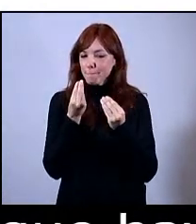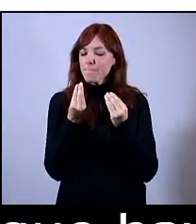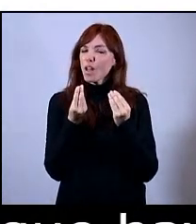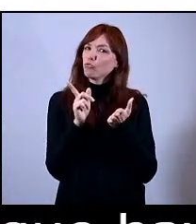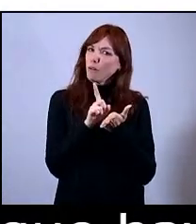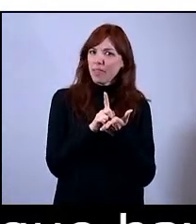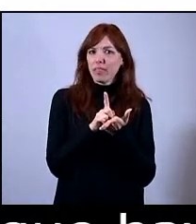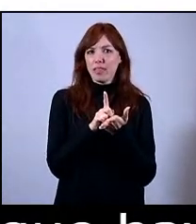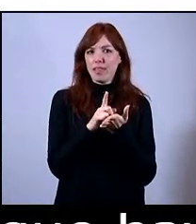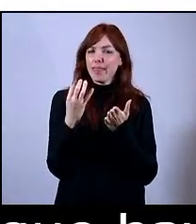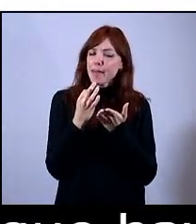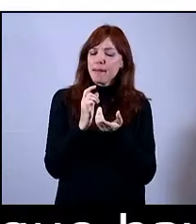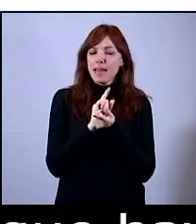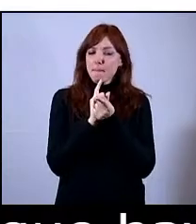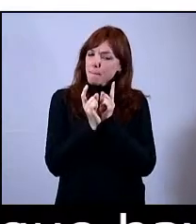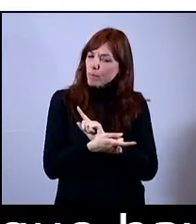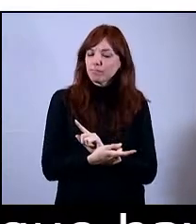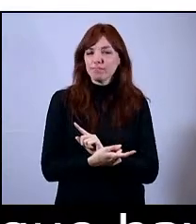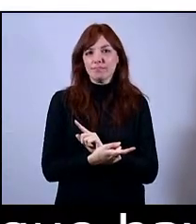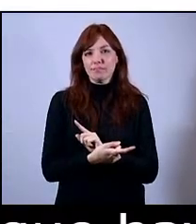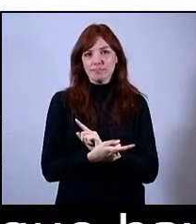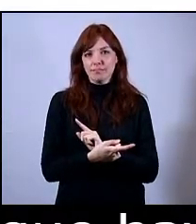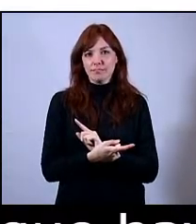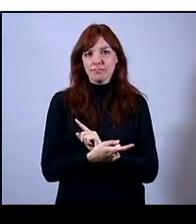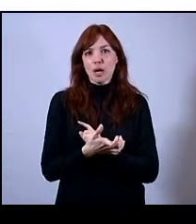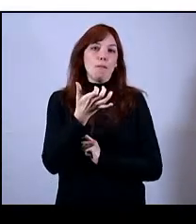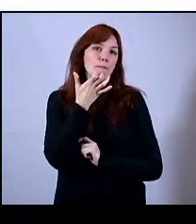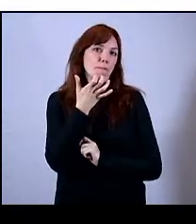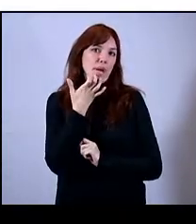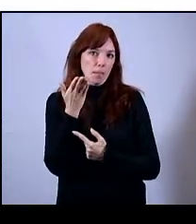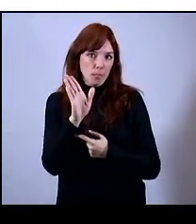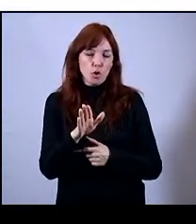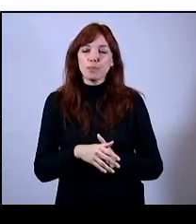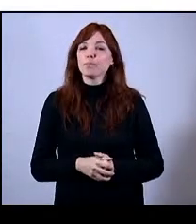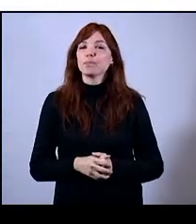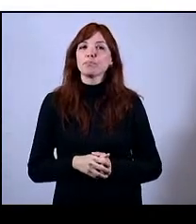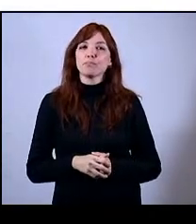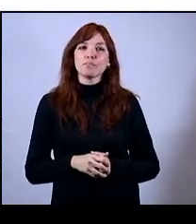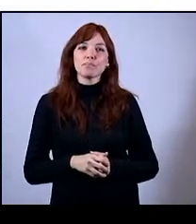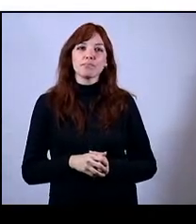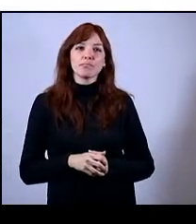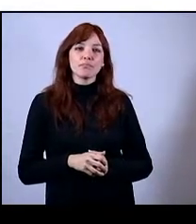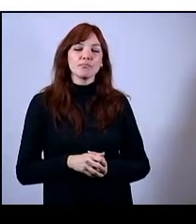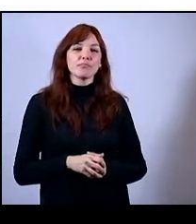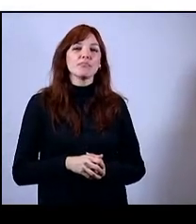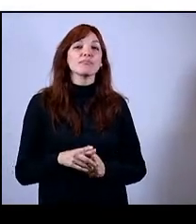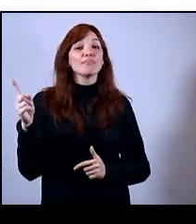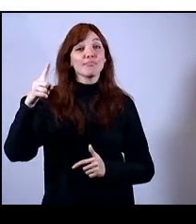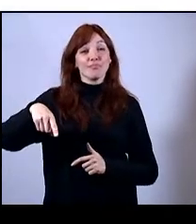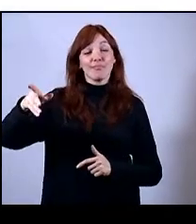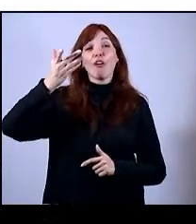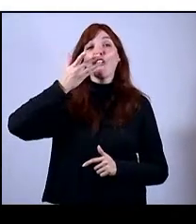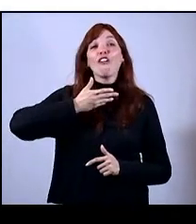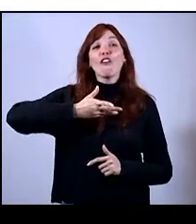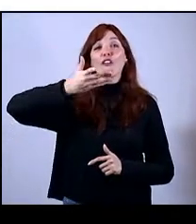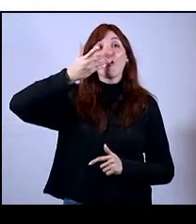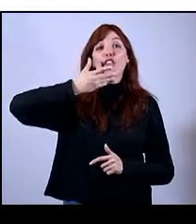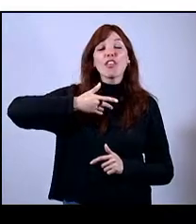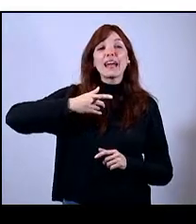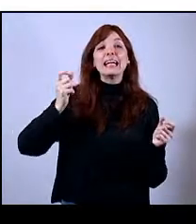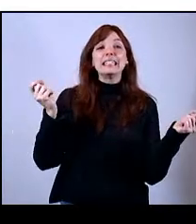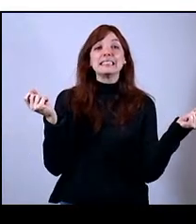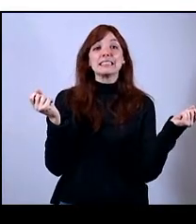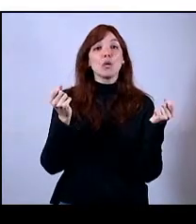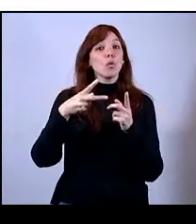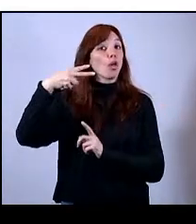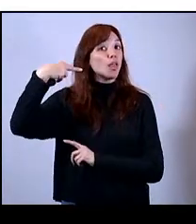modificarlo sustancialmente. Yo les voy a poner un ejemplo. Conocen ustedes el seguro de la cereza